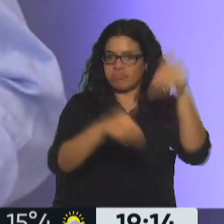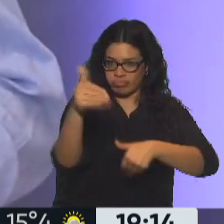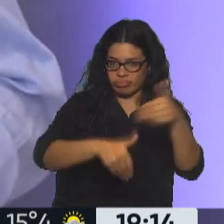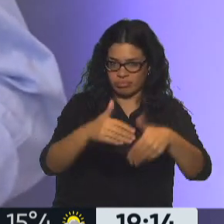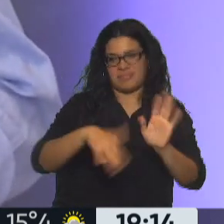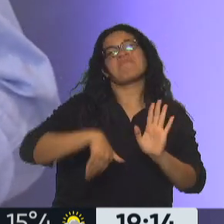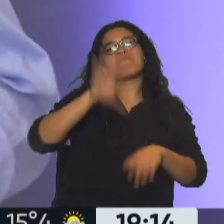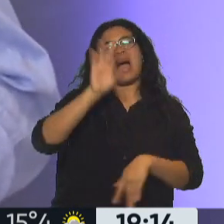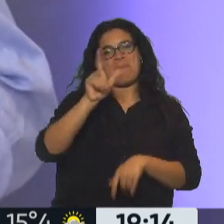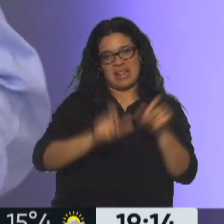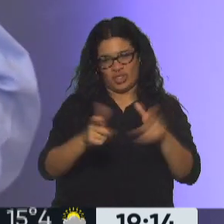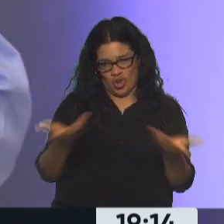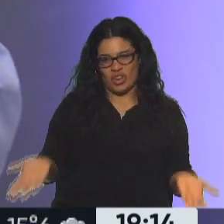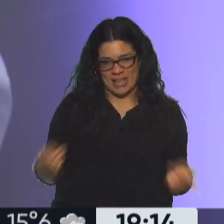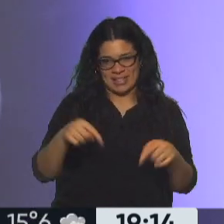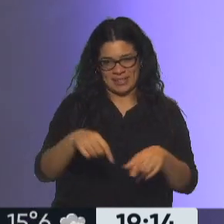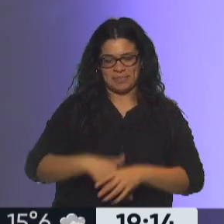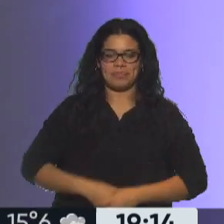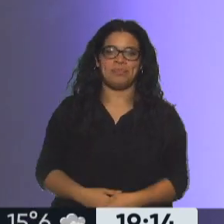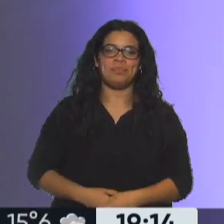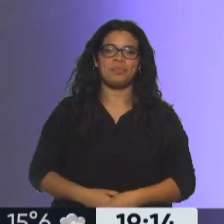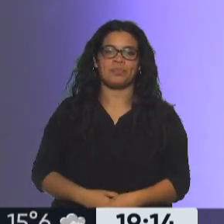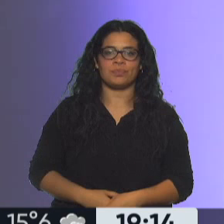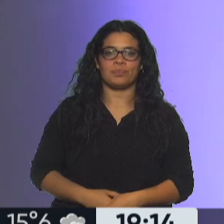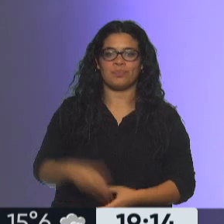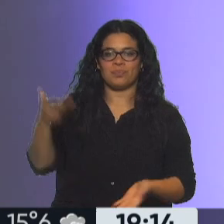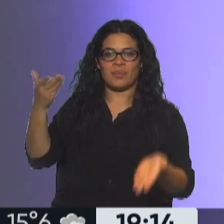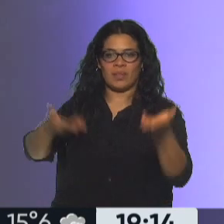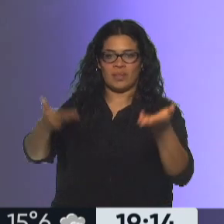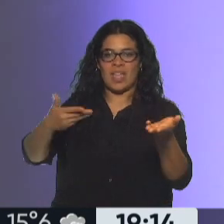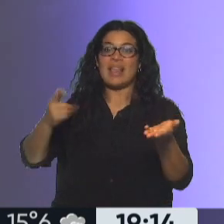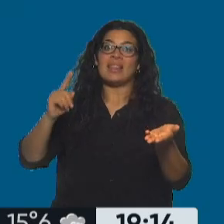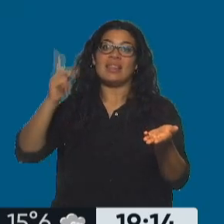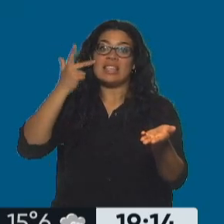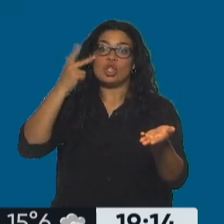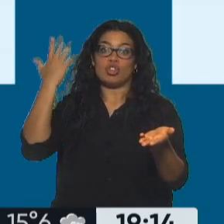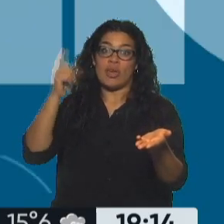aproximadamente más que las elecciones primarias del día 18 de julio.